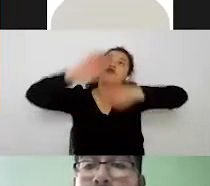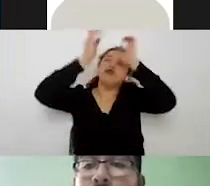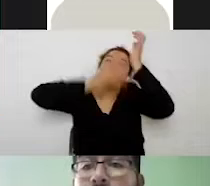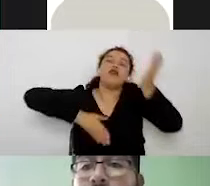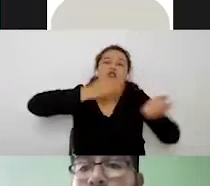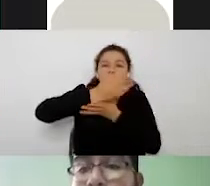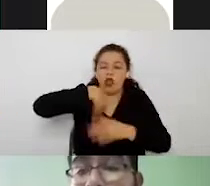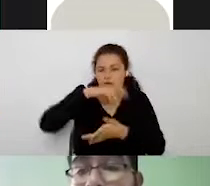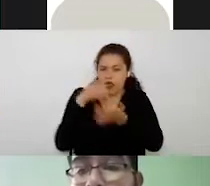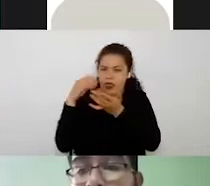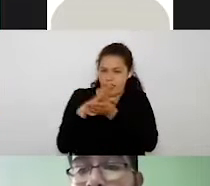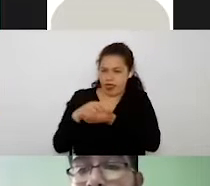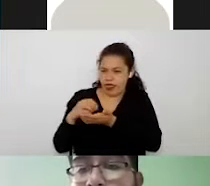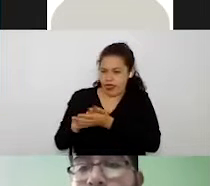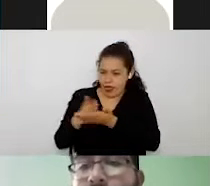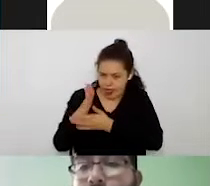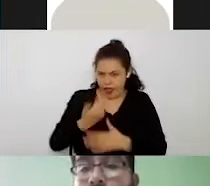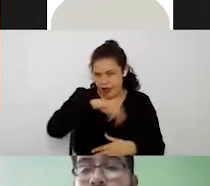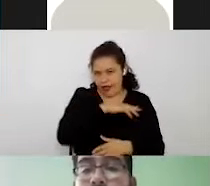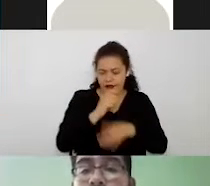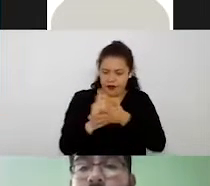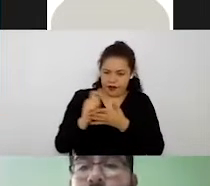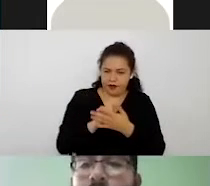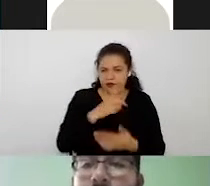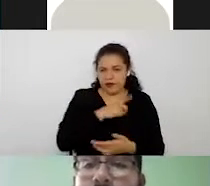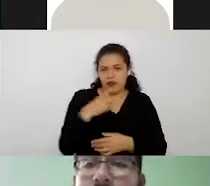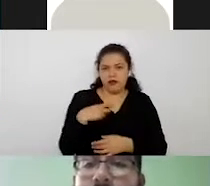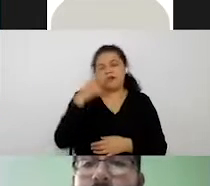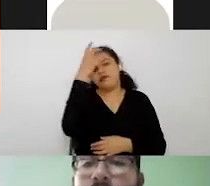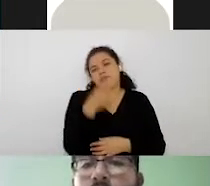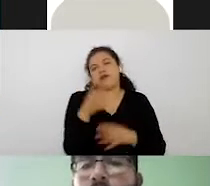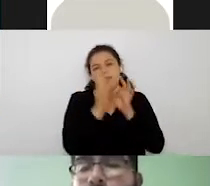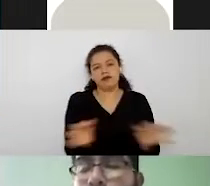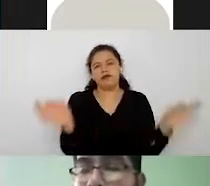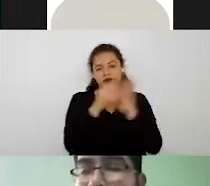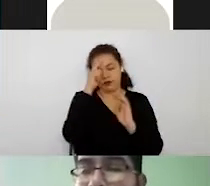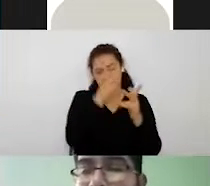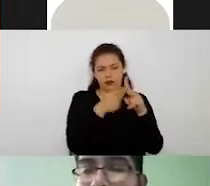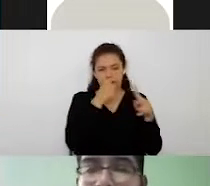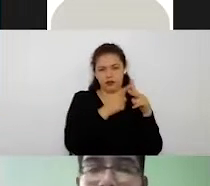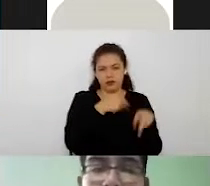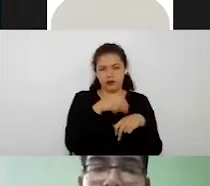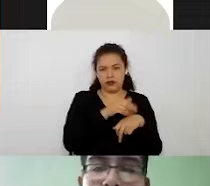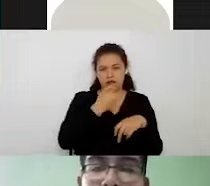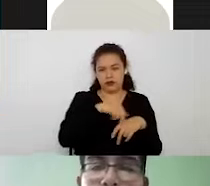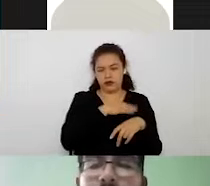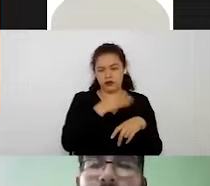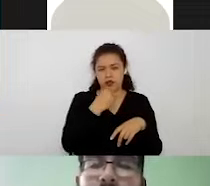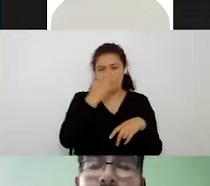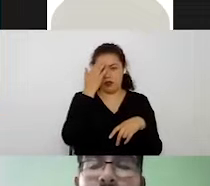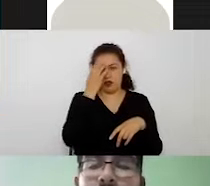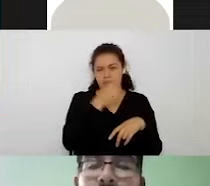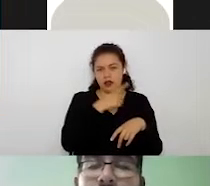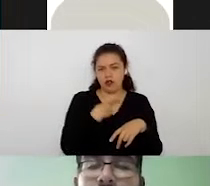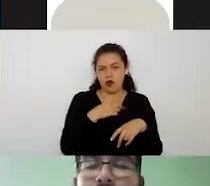una bitácora de ingreso. Es importante tener este tipo de censos, porque nosotros bien podríamos conocer cuál del